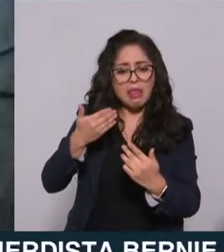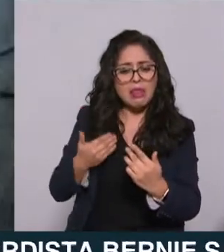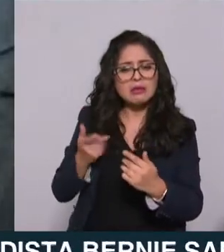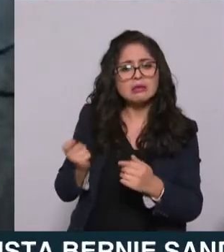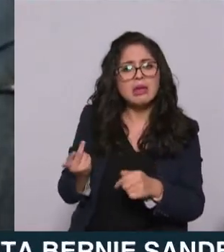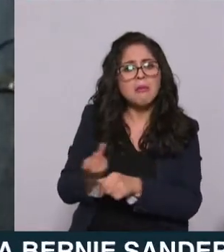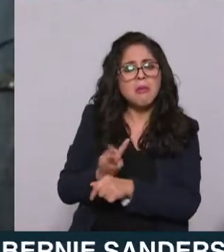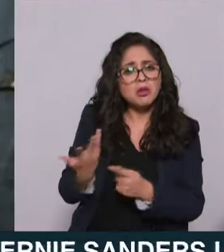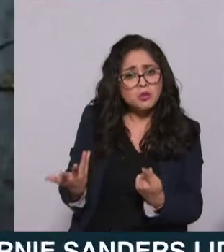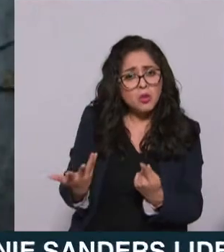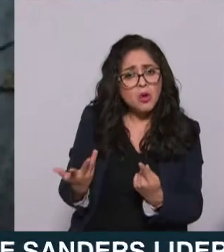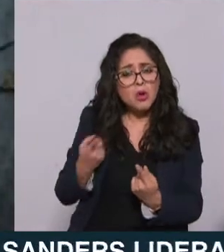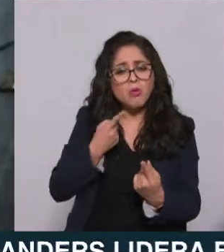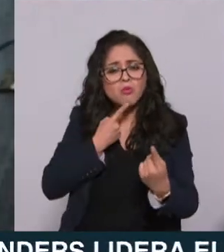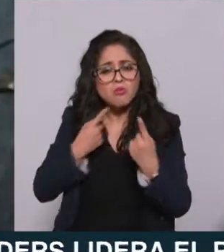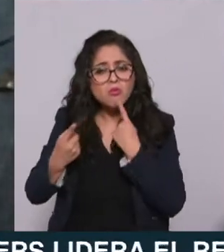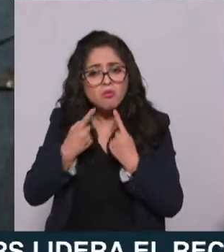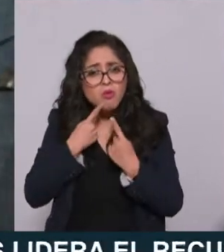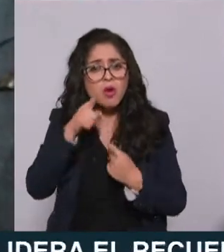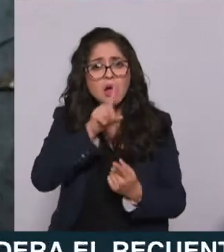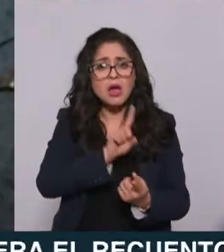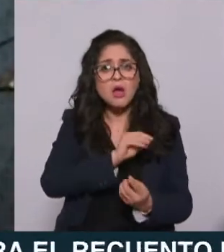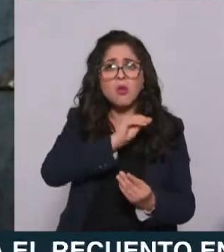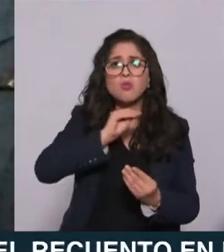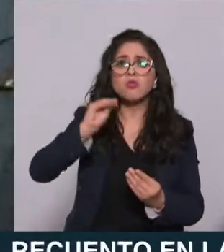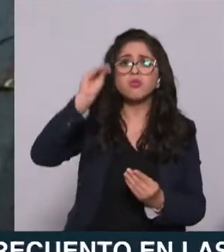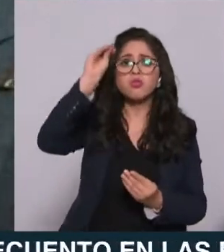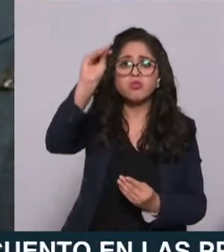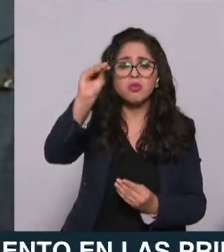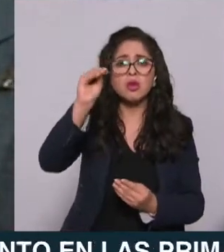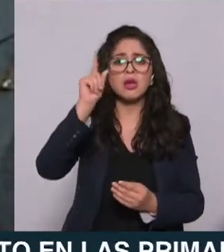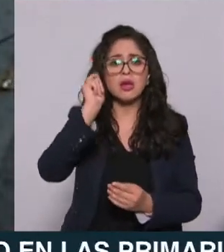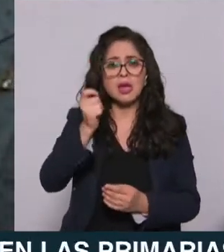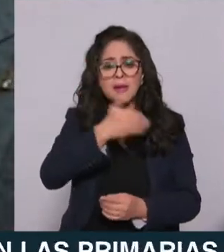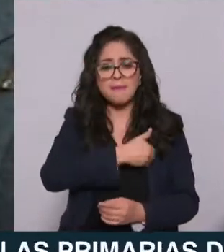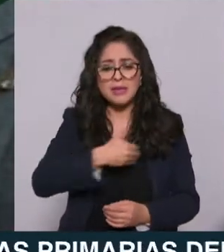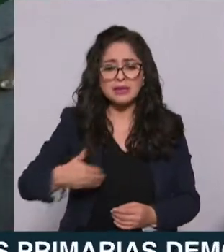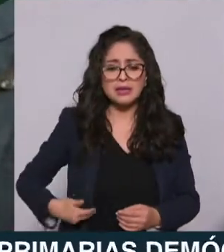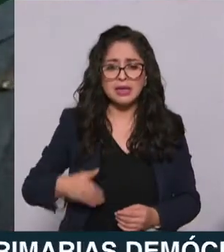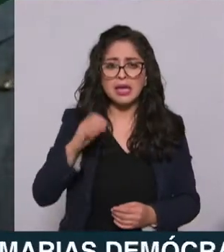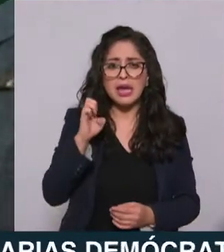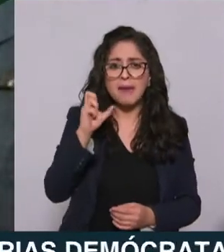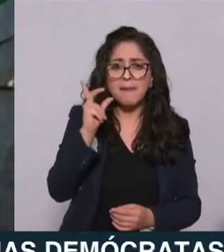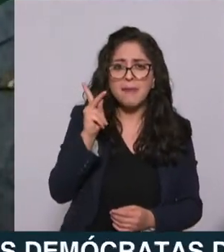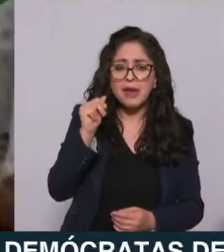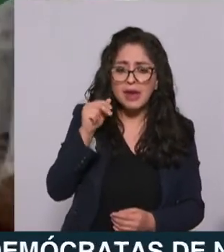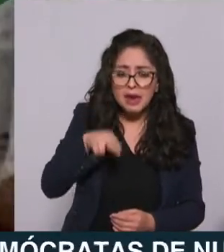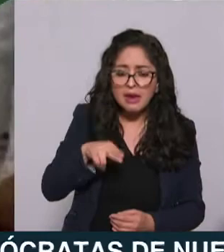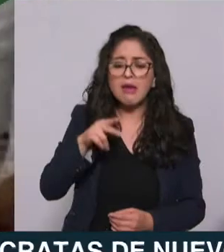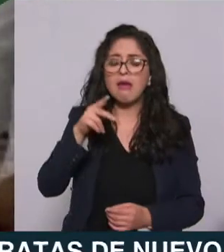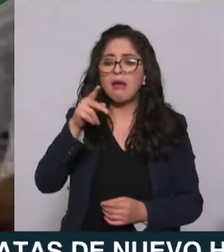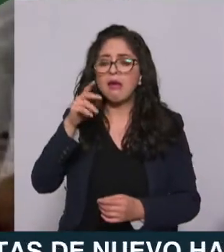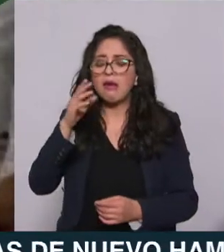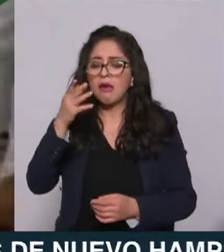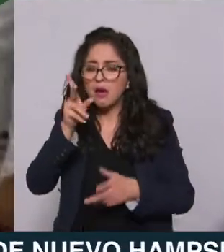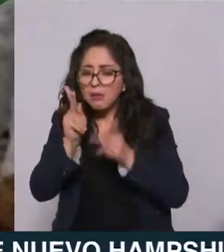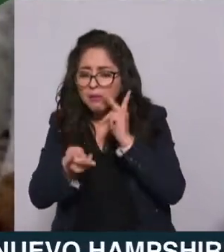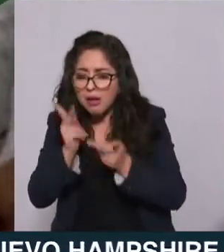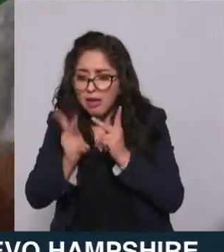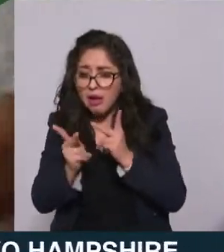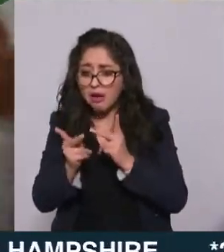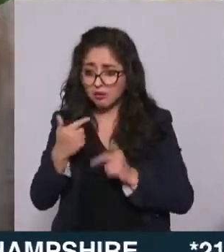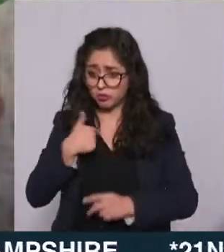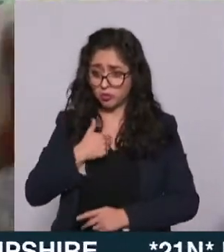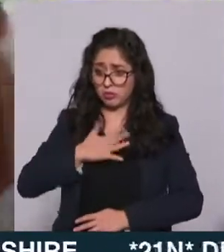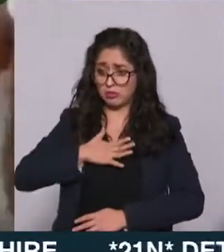fueron a negociar con Peña Nieto y finalmente se entregó. Todo va a depender de cómo se vaya desarrollando el juicio y qué